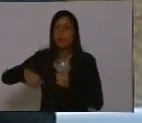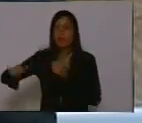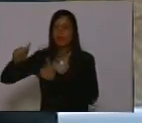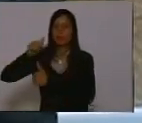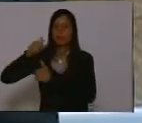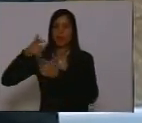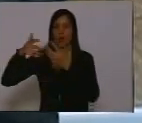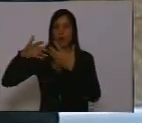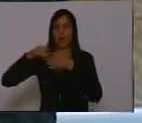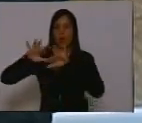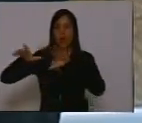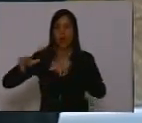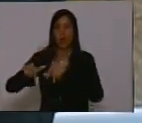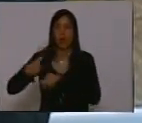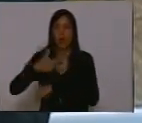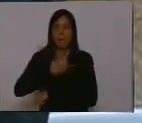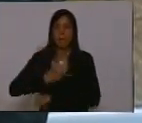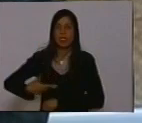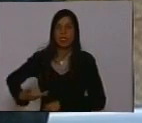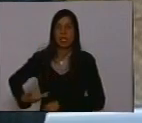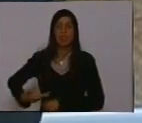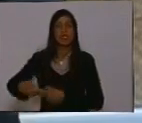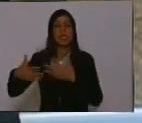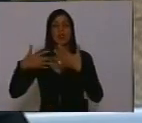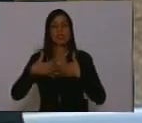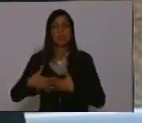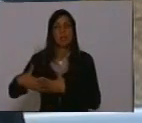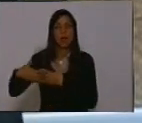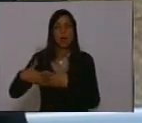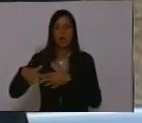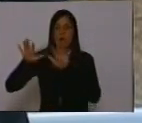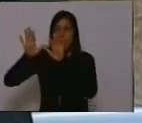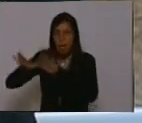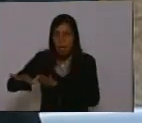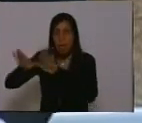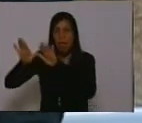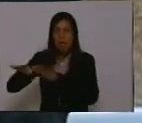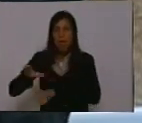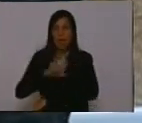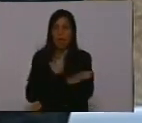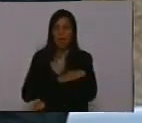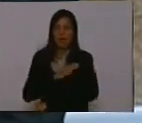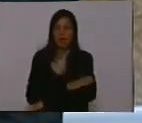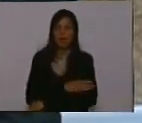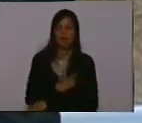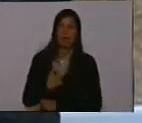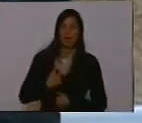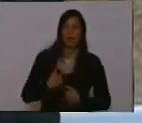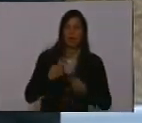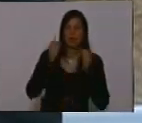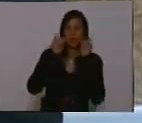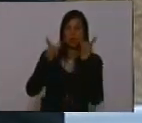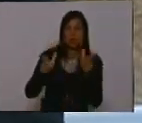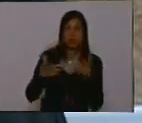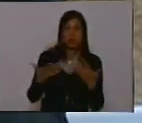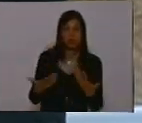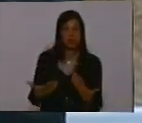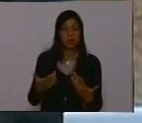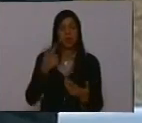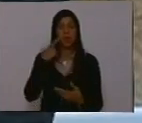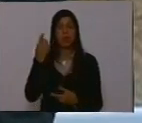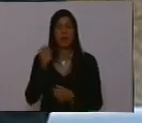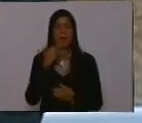caso, el presidente norteamericano. Jamás nos íbamos a imaginar que se iba a pedir